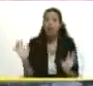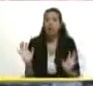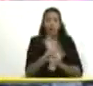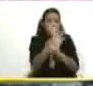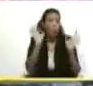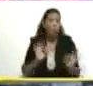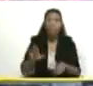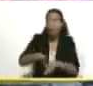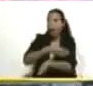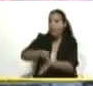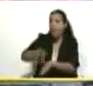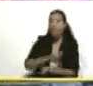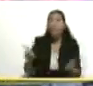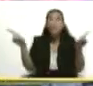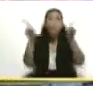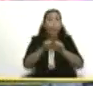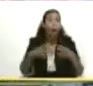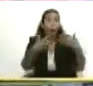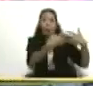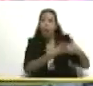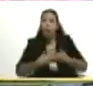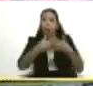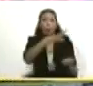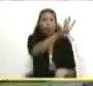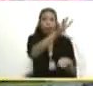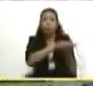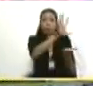lo que cantábamos.